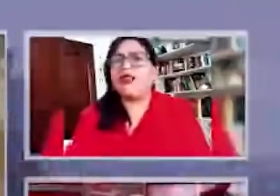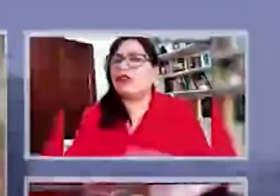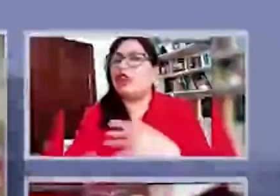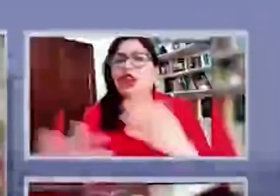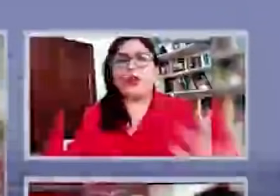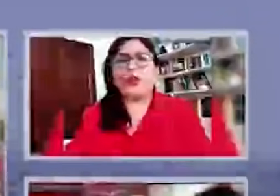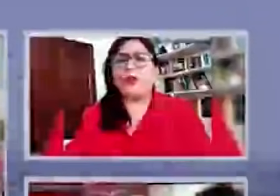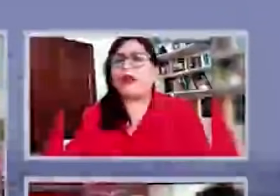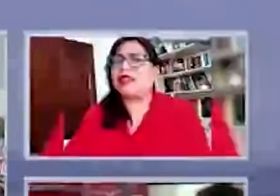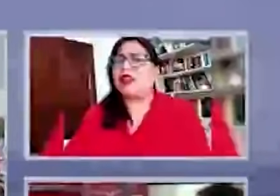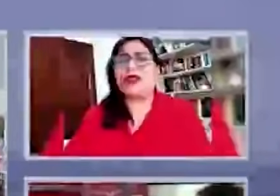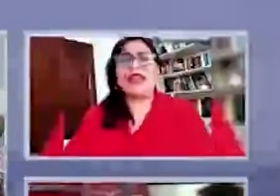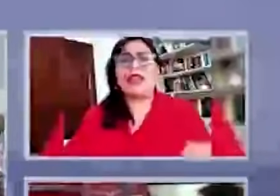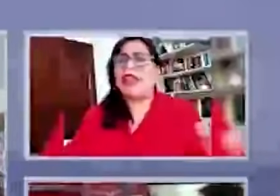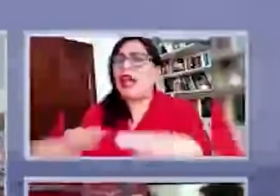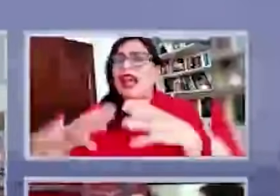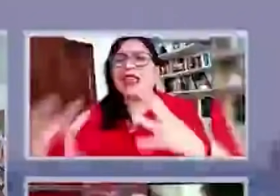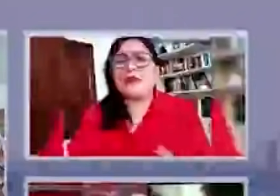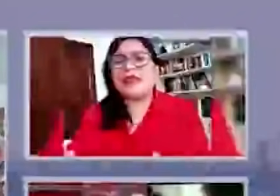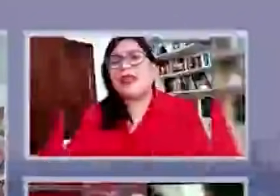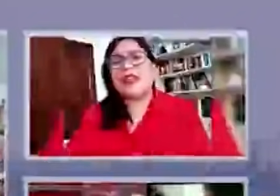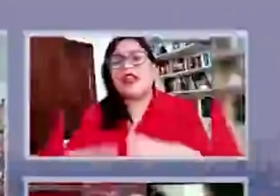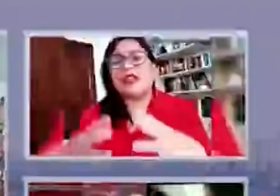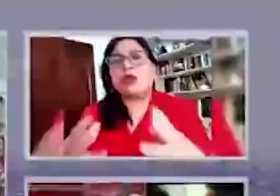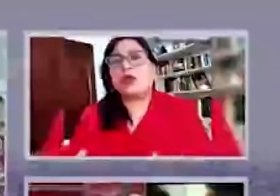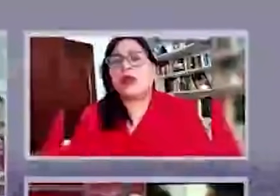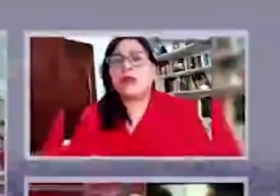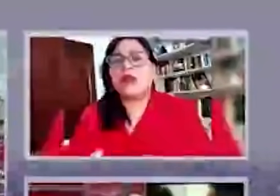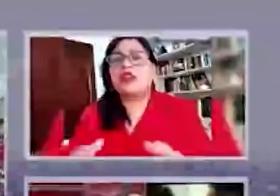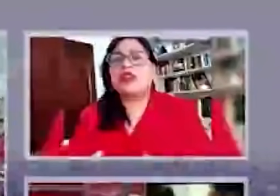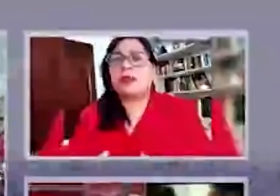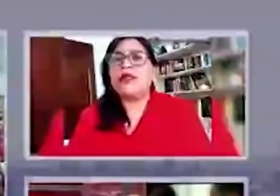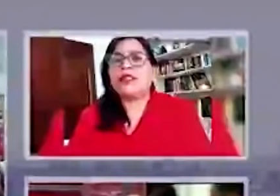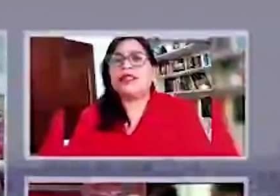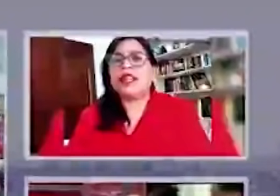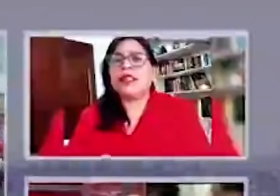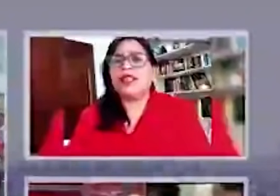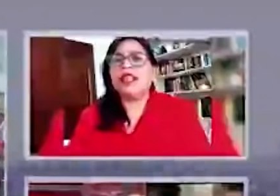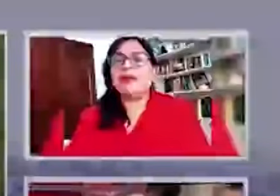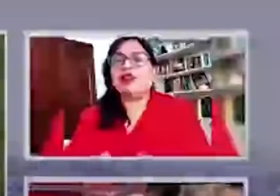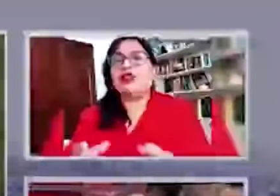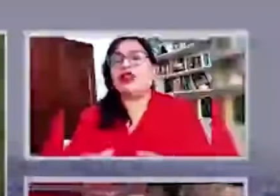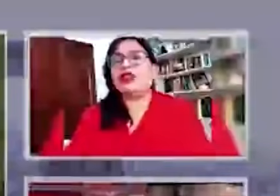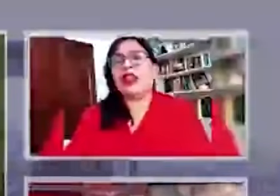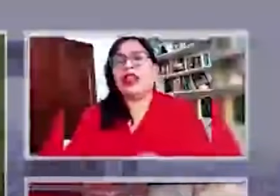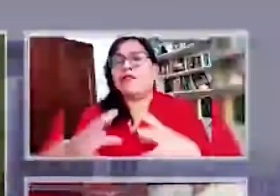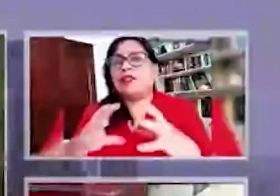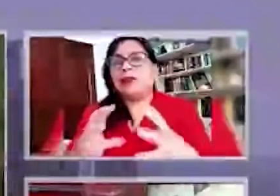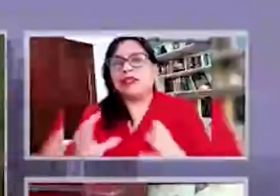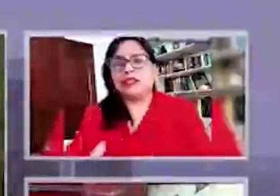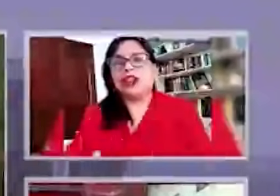tiene que revisar si lo que yo digo es verdad o no. Sea tachado o no sea tachado. Entonces,